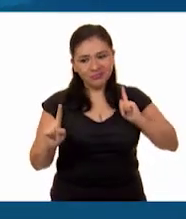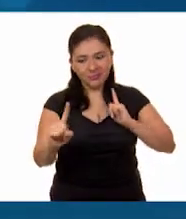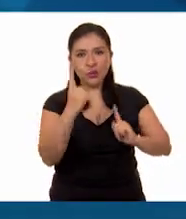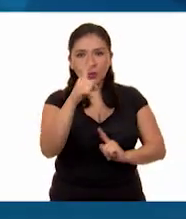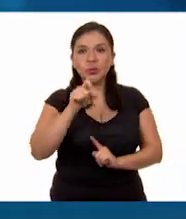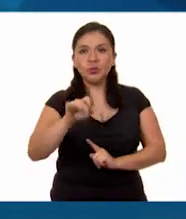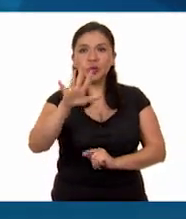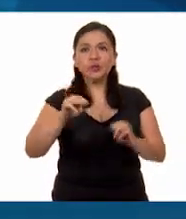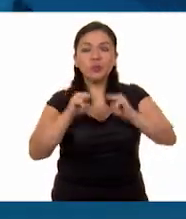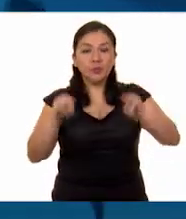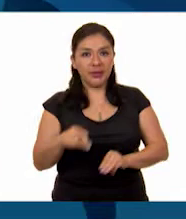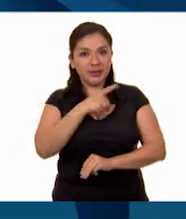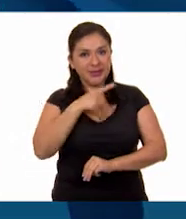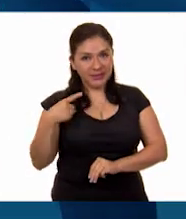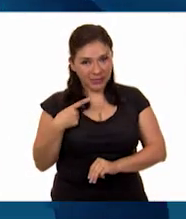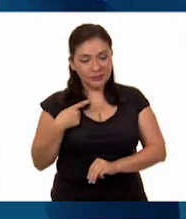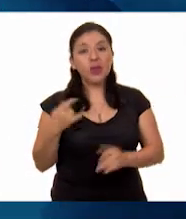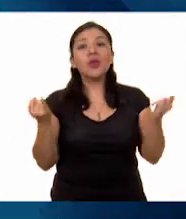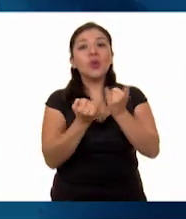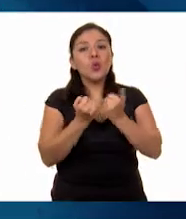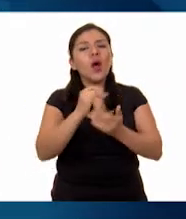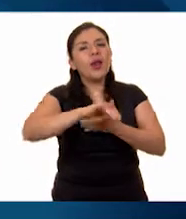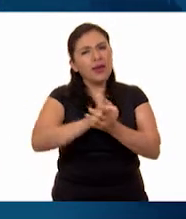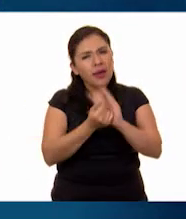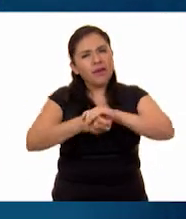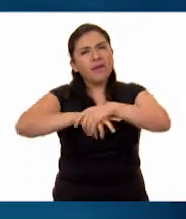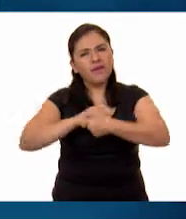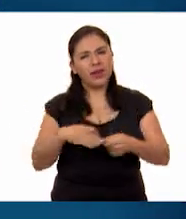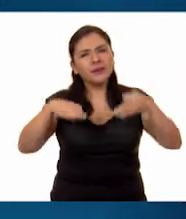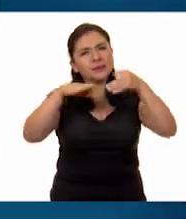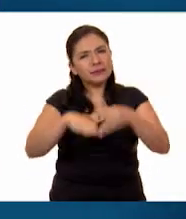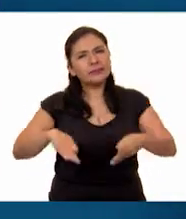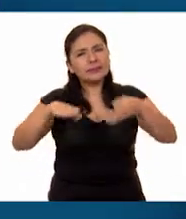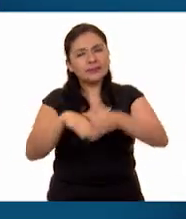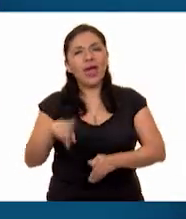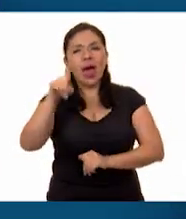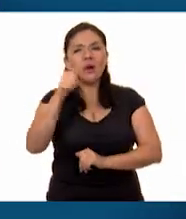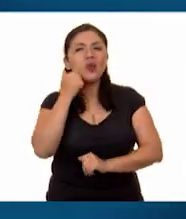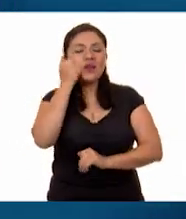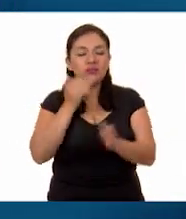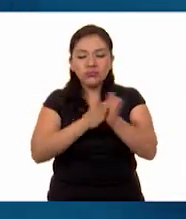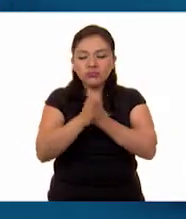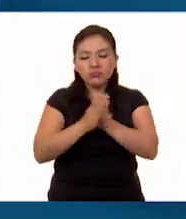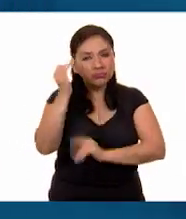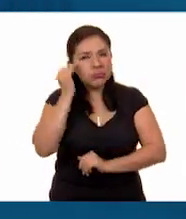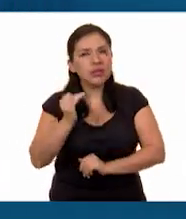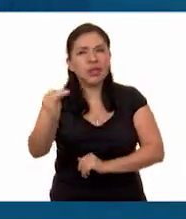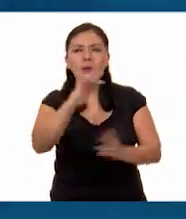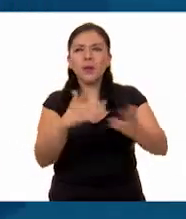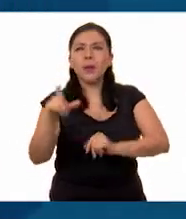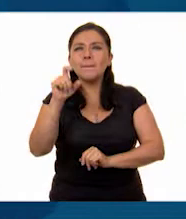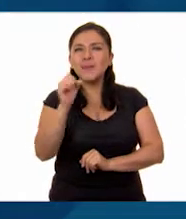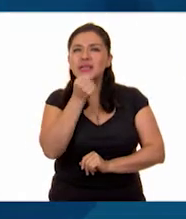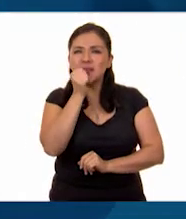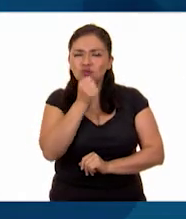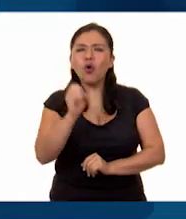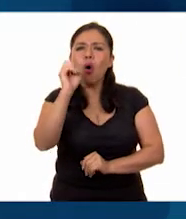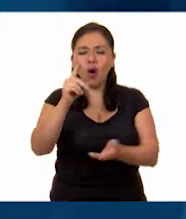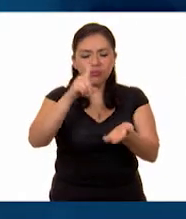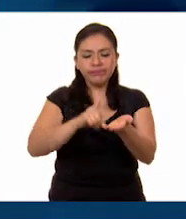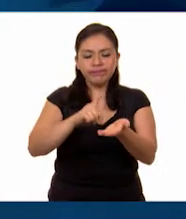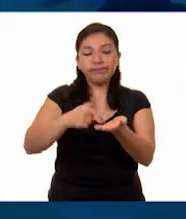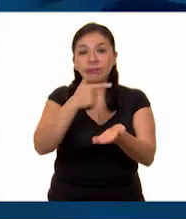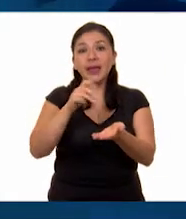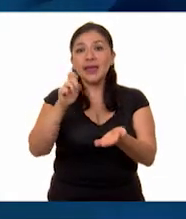1,5 metros entre tú y los demás. Lávate las manos muy seguido con agua y jabón por lo menos durante 20 segundos o